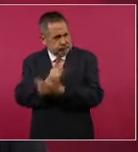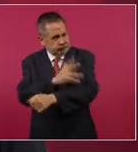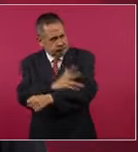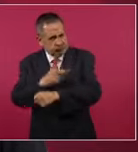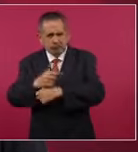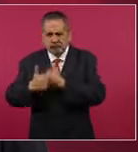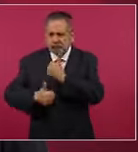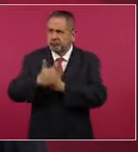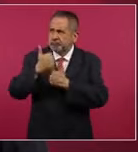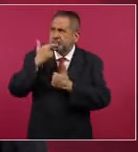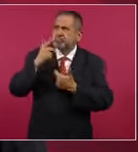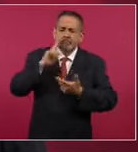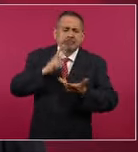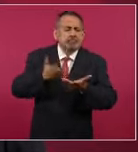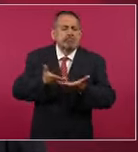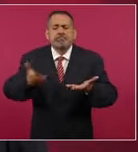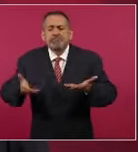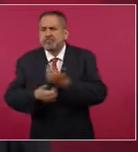sin que haya